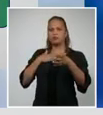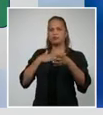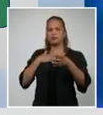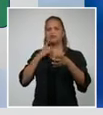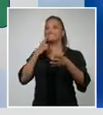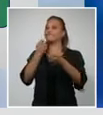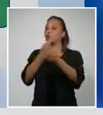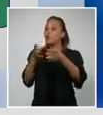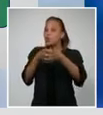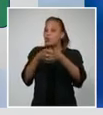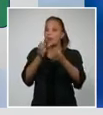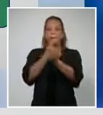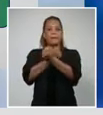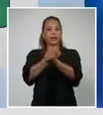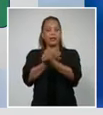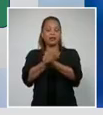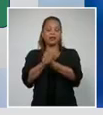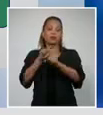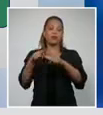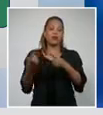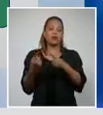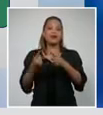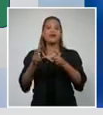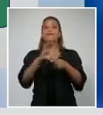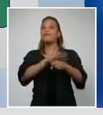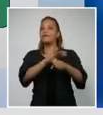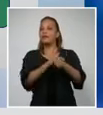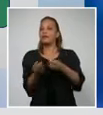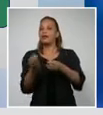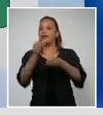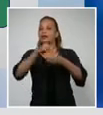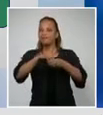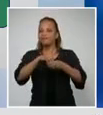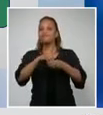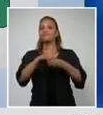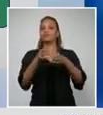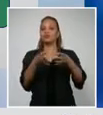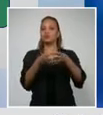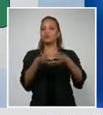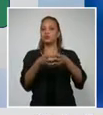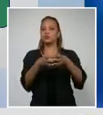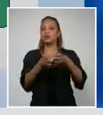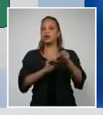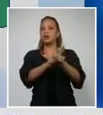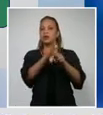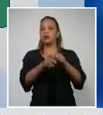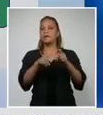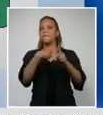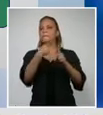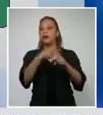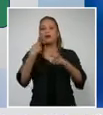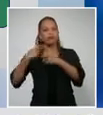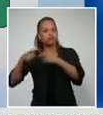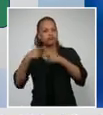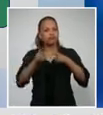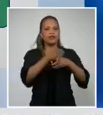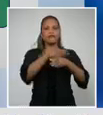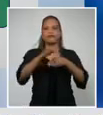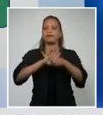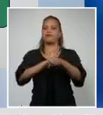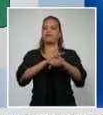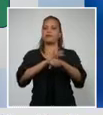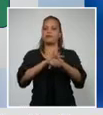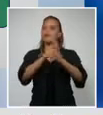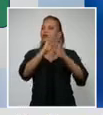riesgo por lo tórpido de la evolución que pueden tener. Pero bueno, de todas formas es una cifra muy